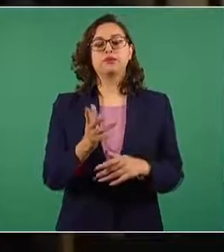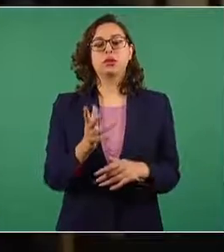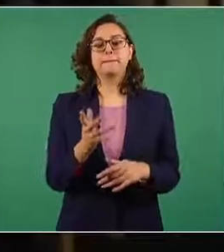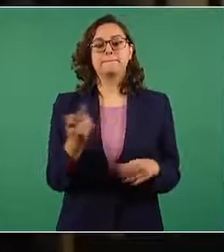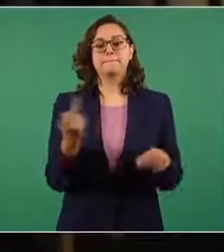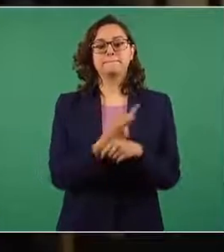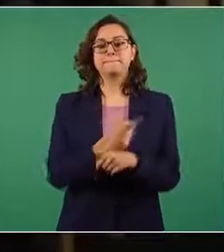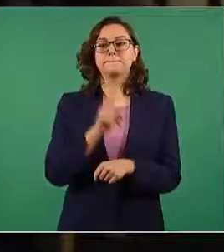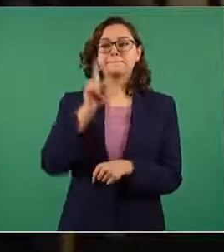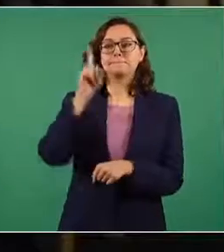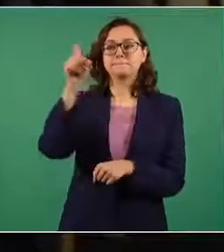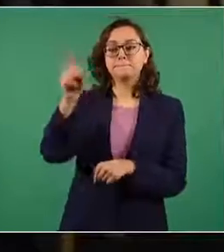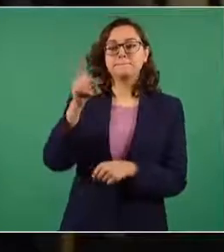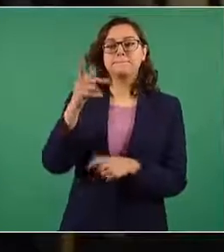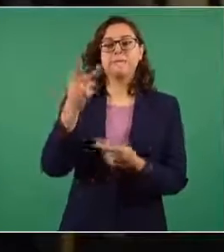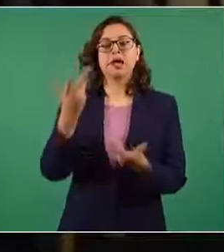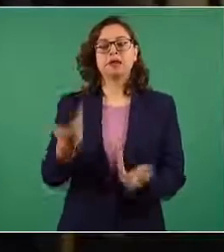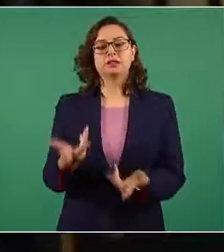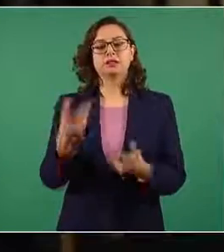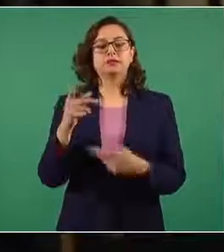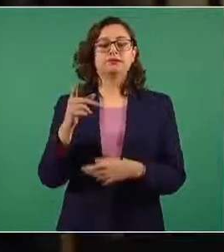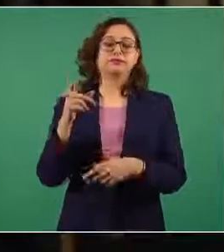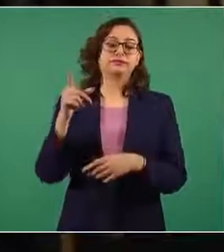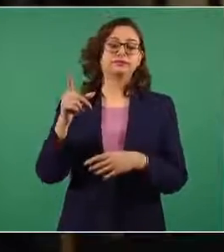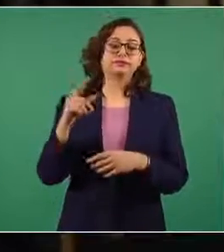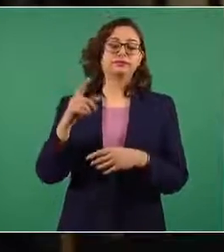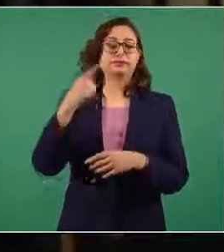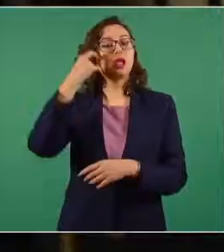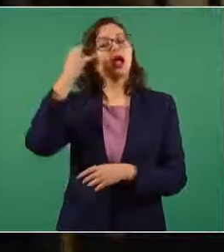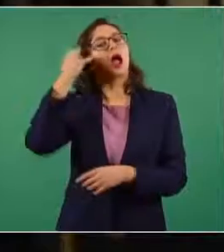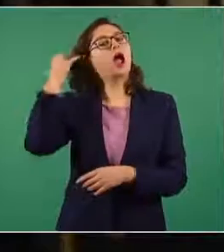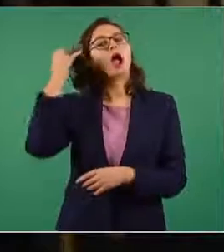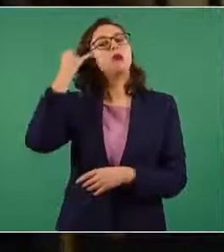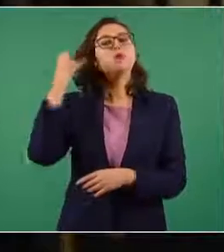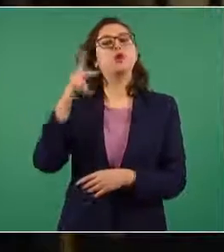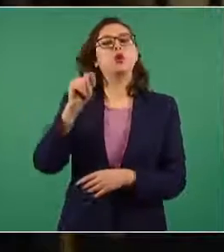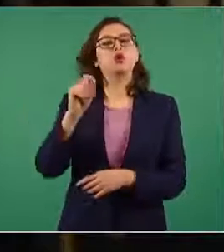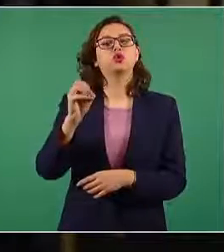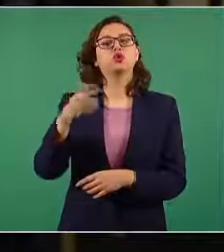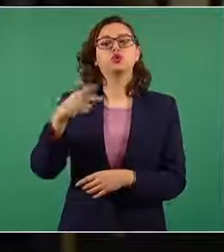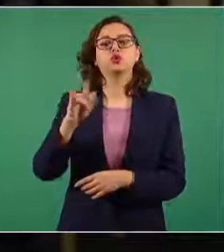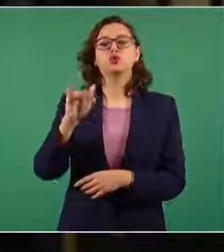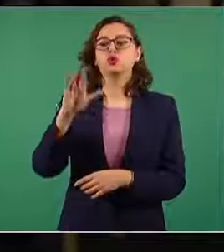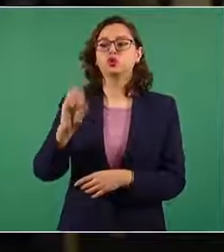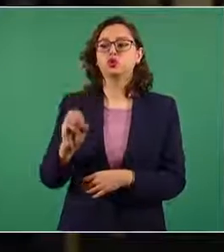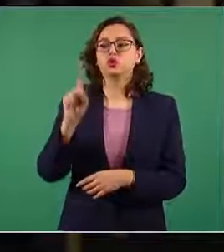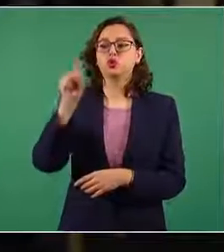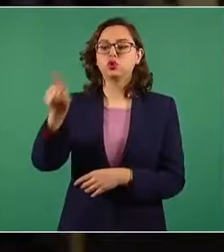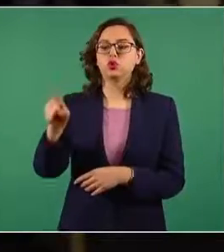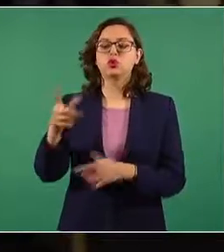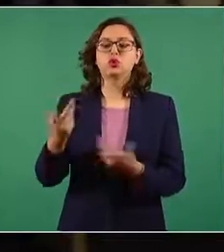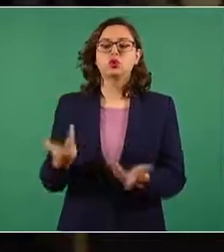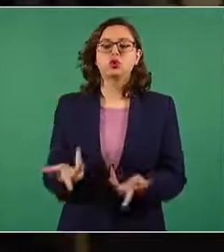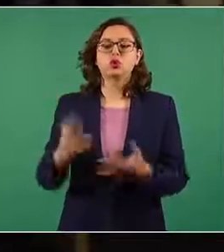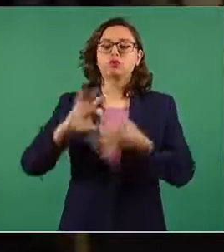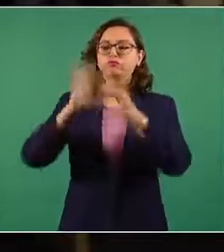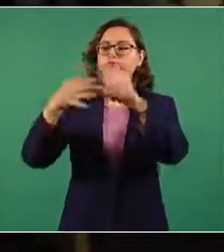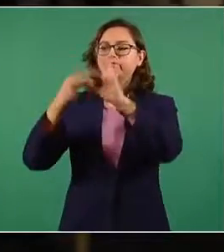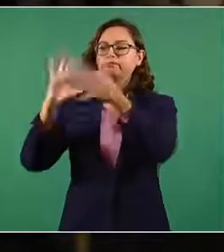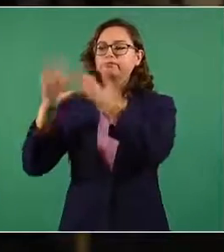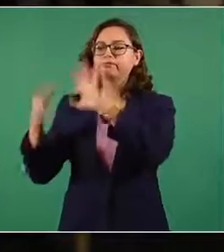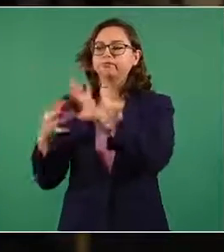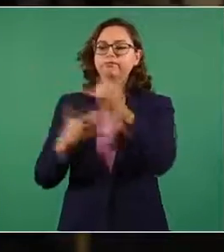en Tokio por los atletas mexicanos. Se estimaba que se iban a traer 10 medallas, se trajeron 4. ¿Cuál es